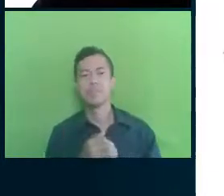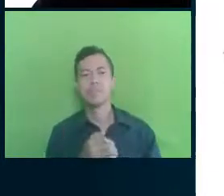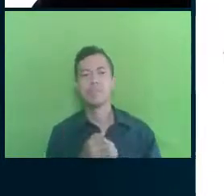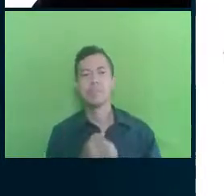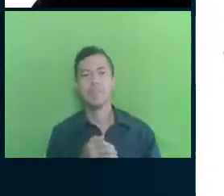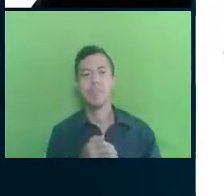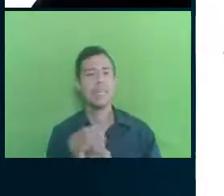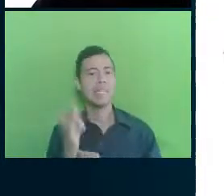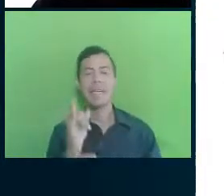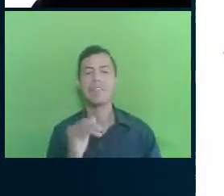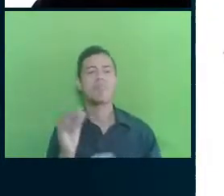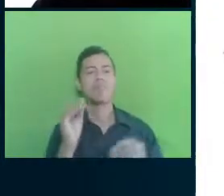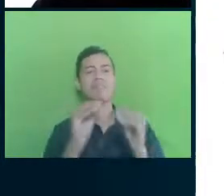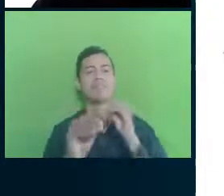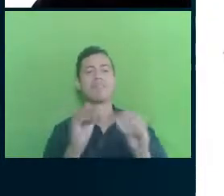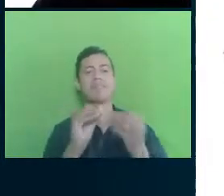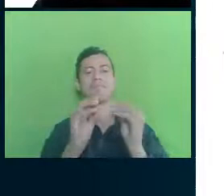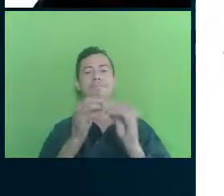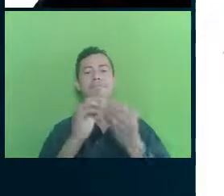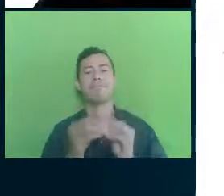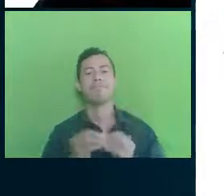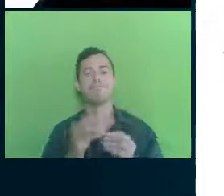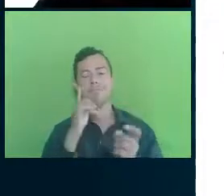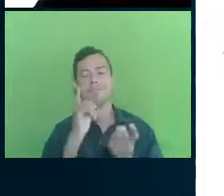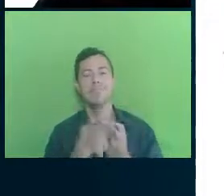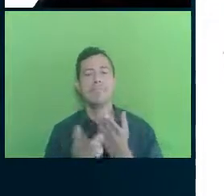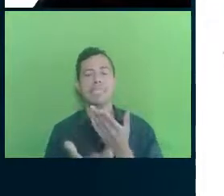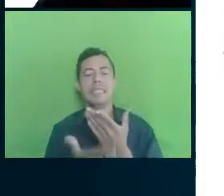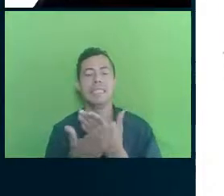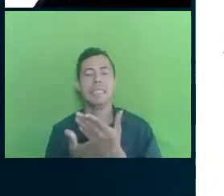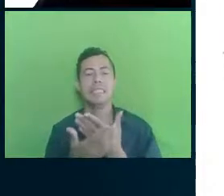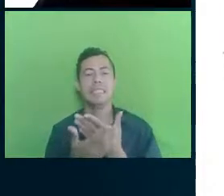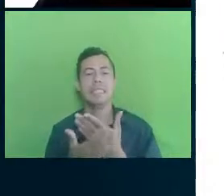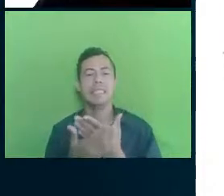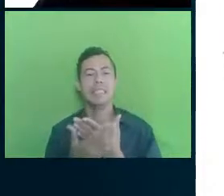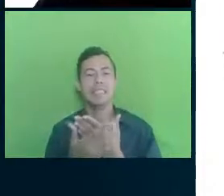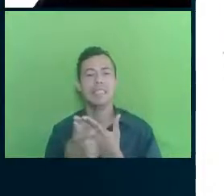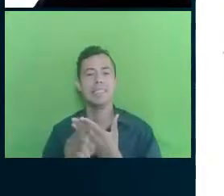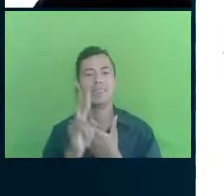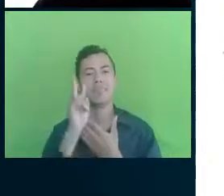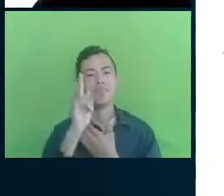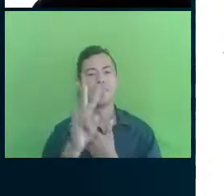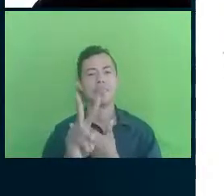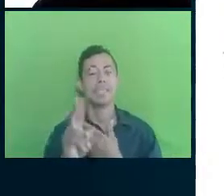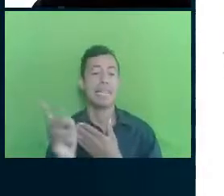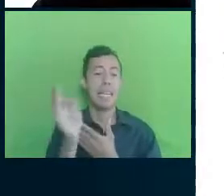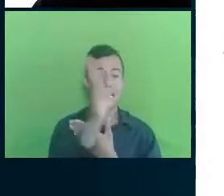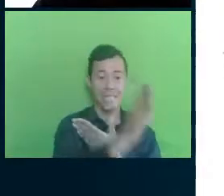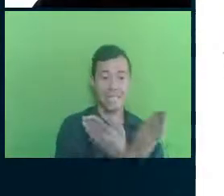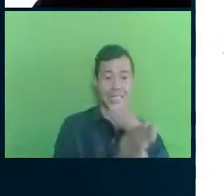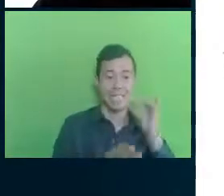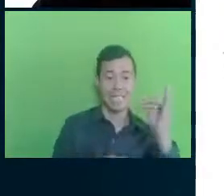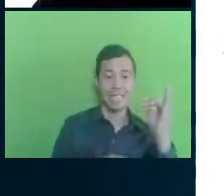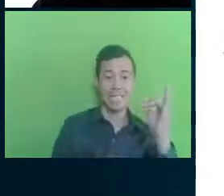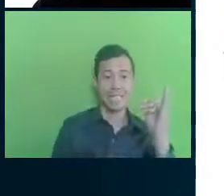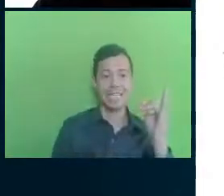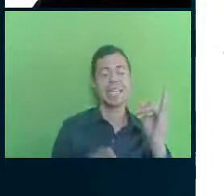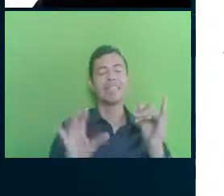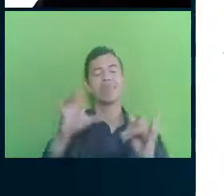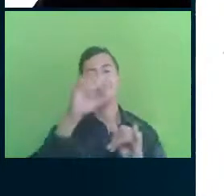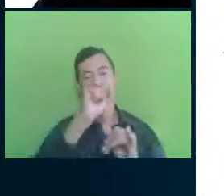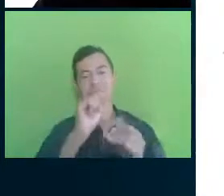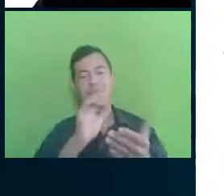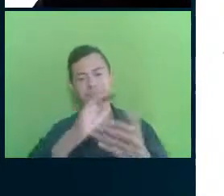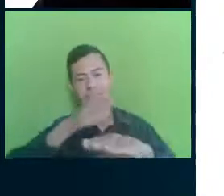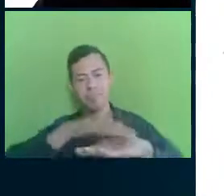red neuronal, pero tiene una relación con esa regresión lineal que están viendo a mano izquierda. Cada uno de esos puntos que